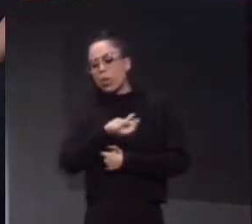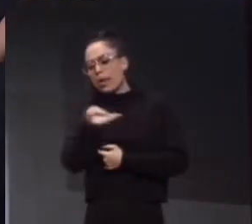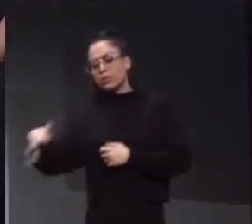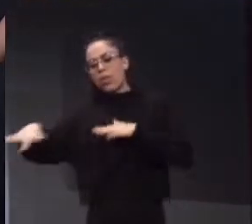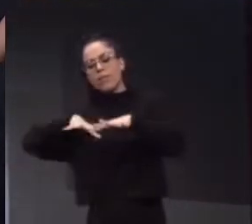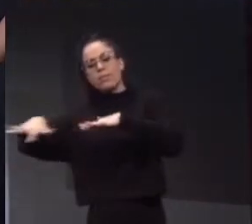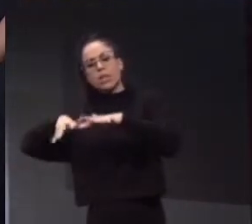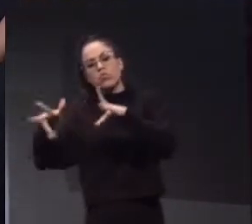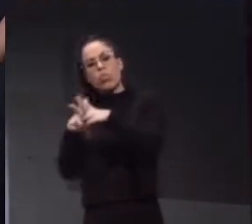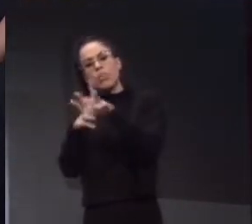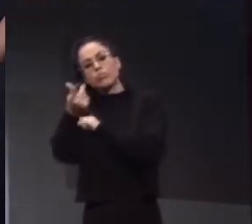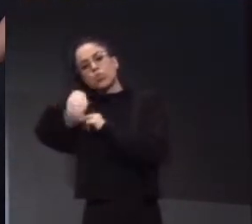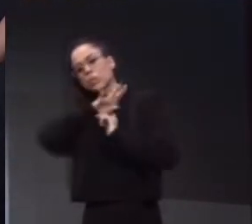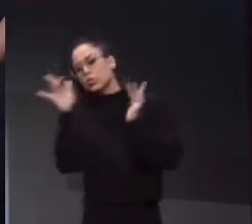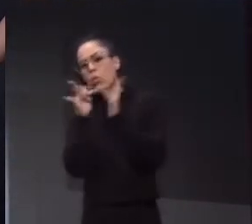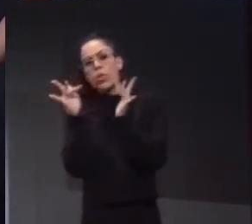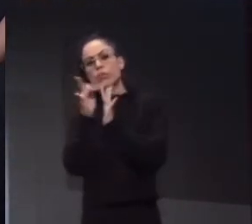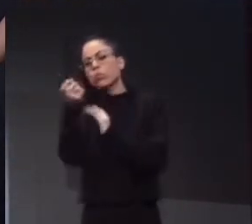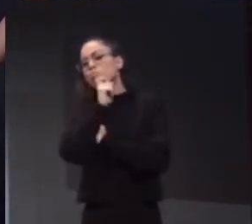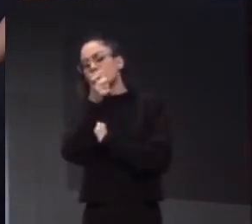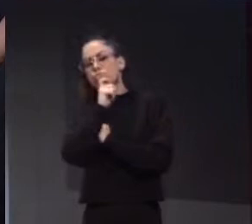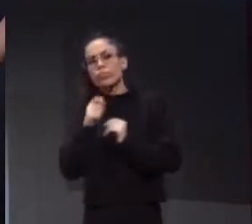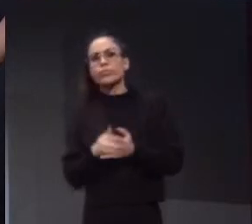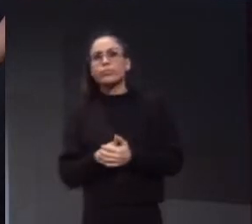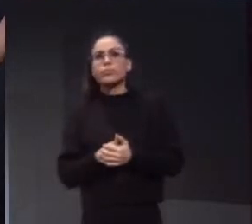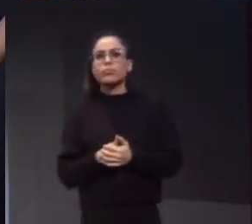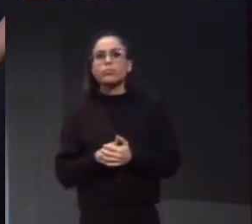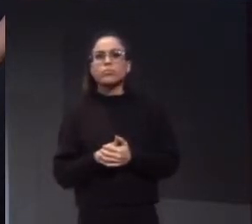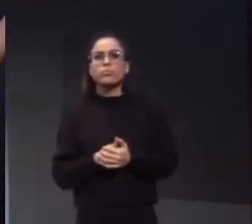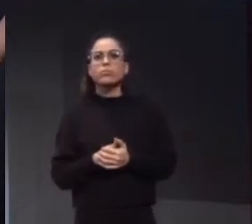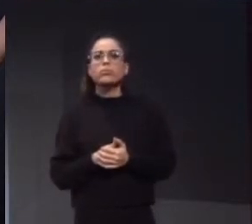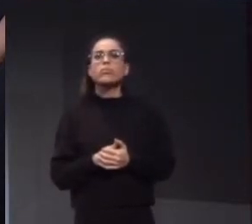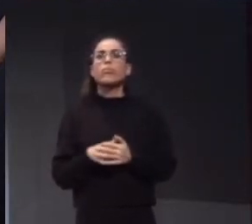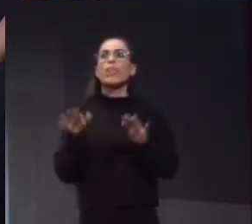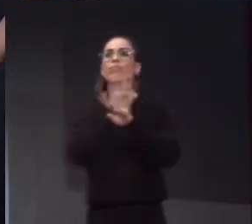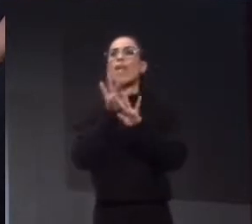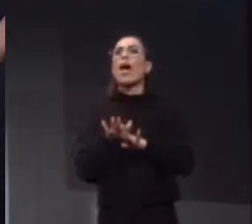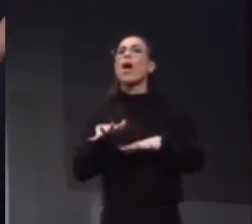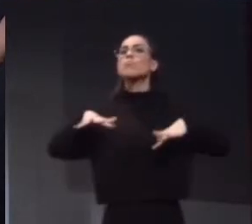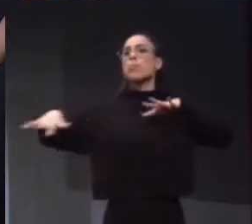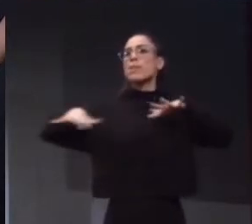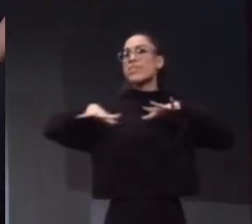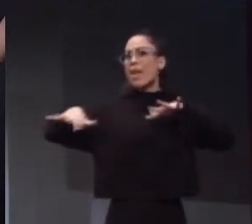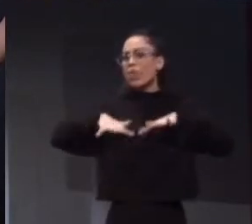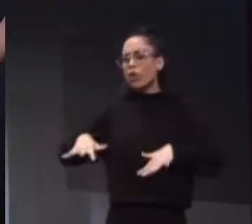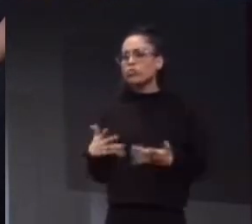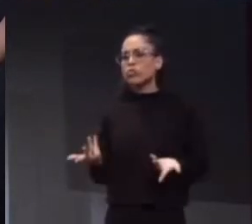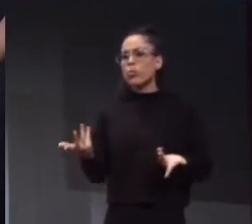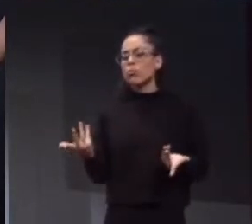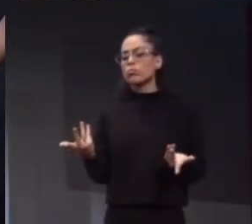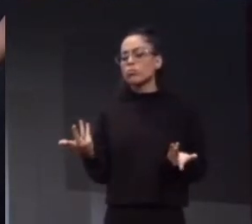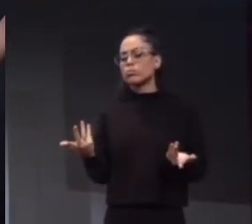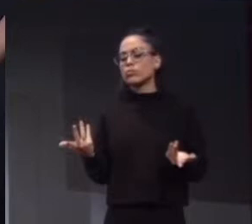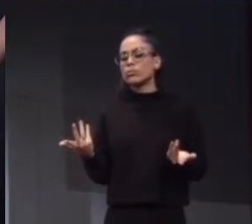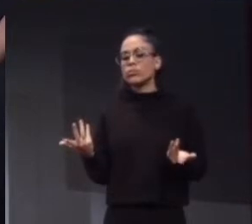quizá más bueno que pueda tener una movilización un poco más clásica y yo sé